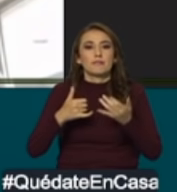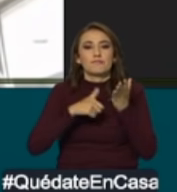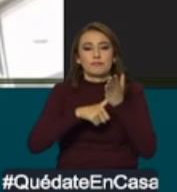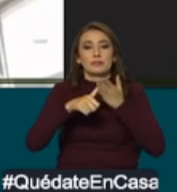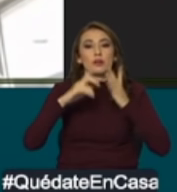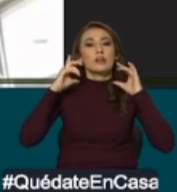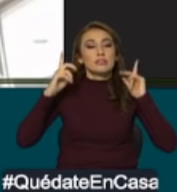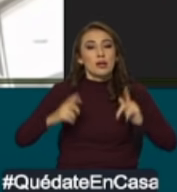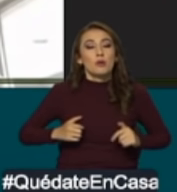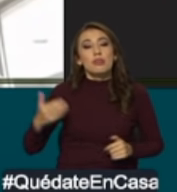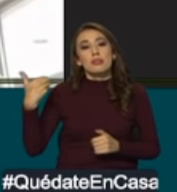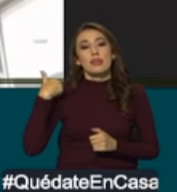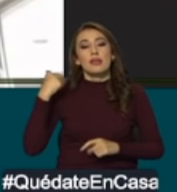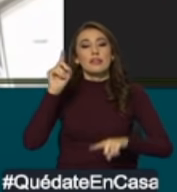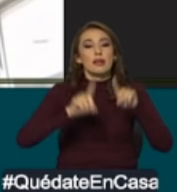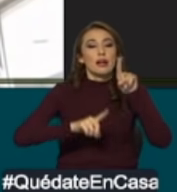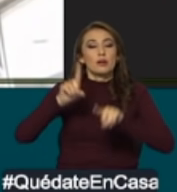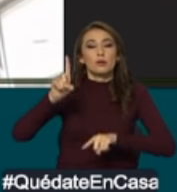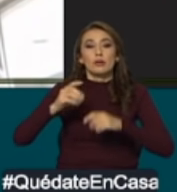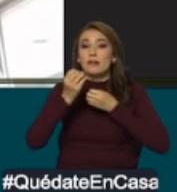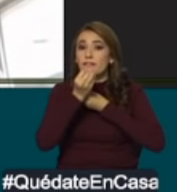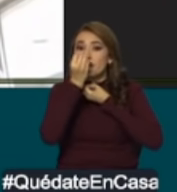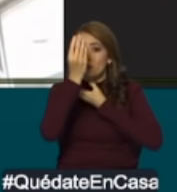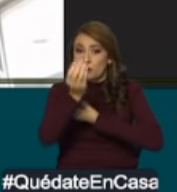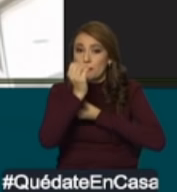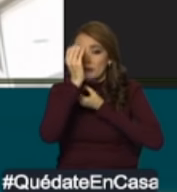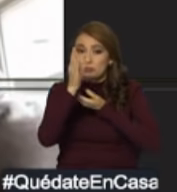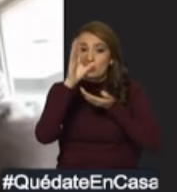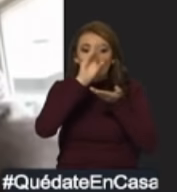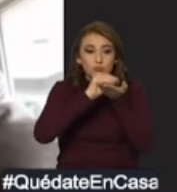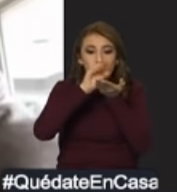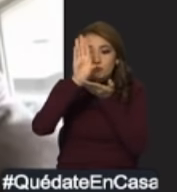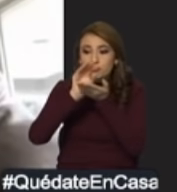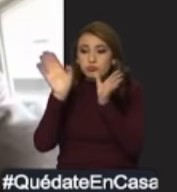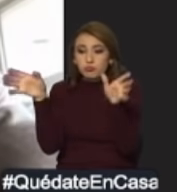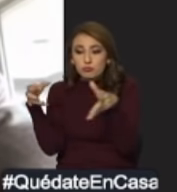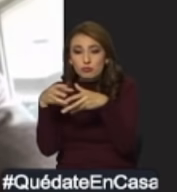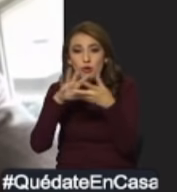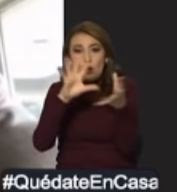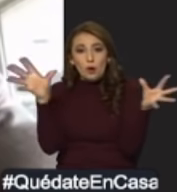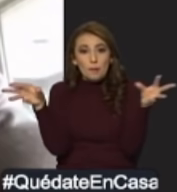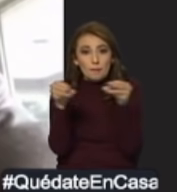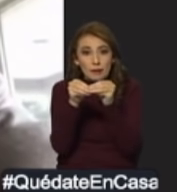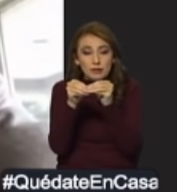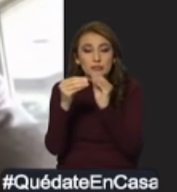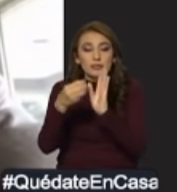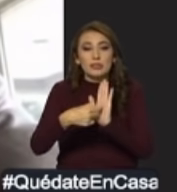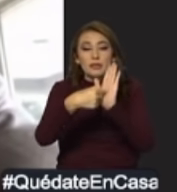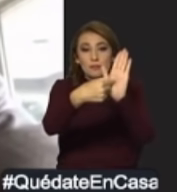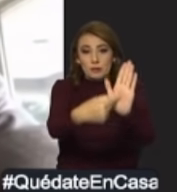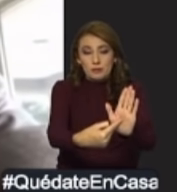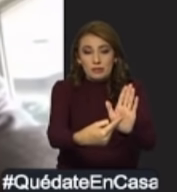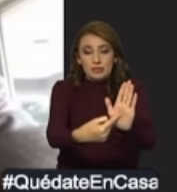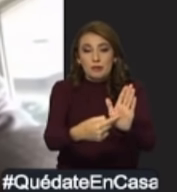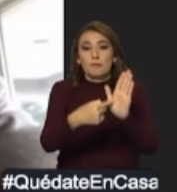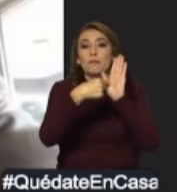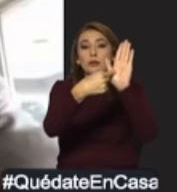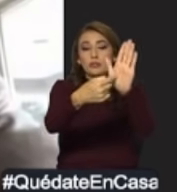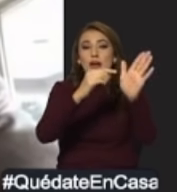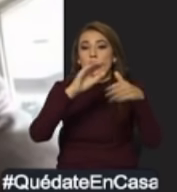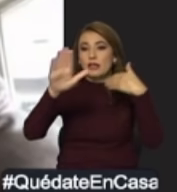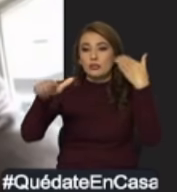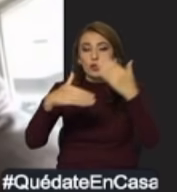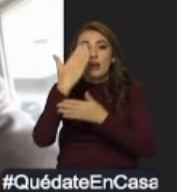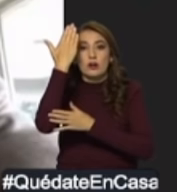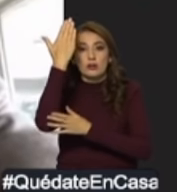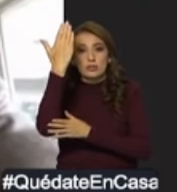Pública para lograr persuadir a los alcaldes de que tienen las herramientas suficientes como para tomar